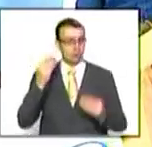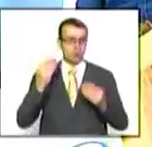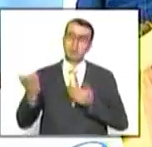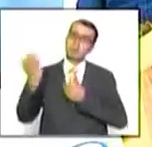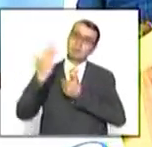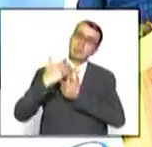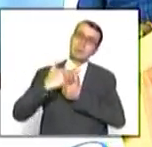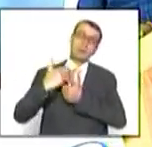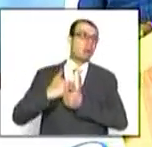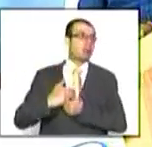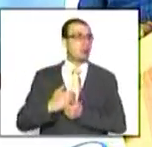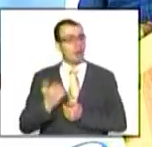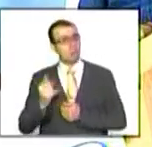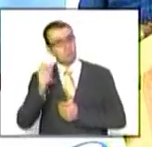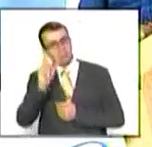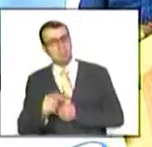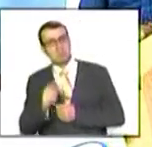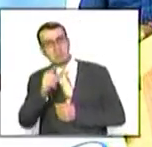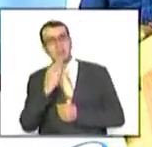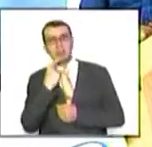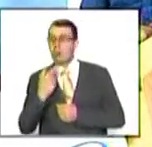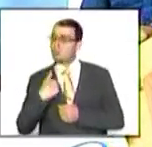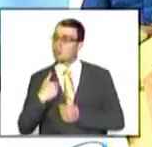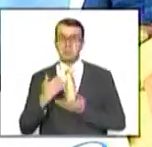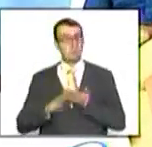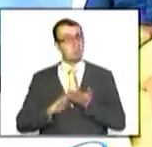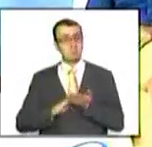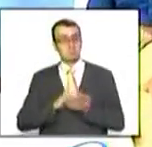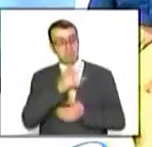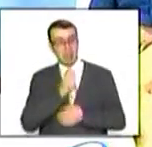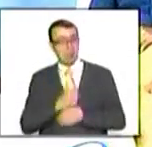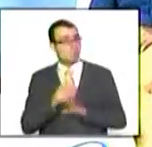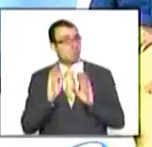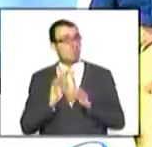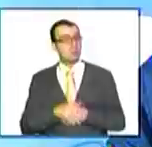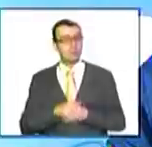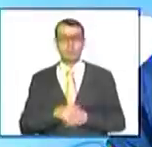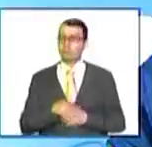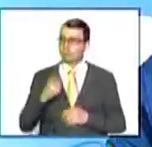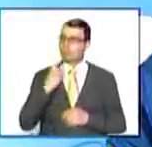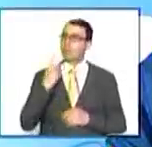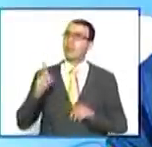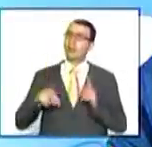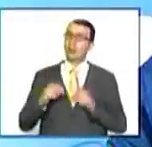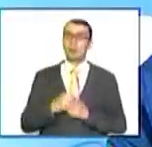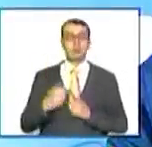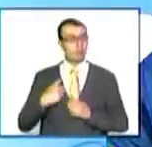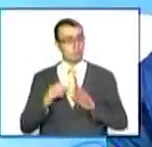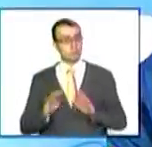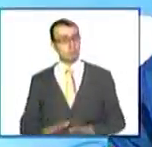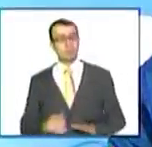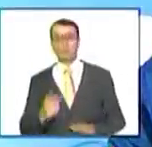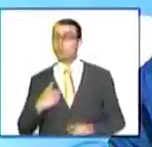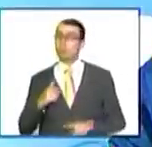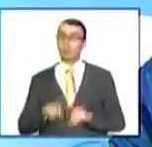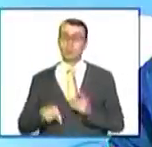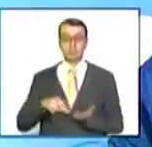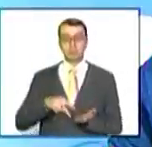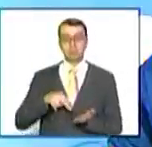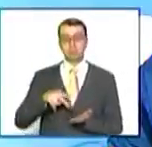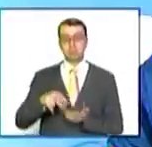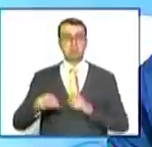es que a mí me dijeron que yo ya no tenía tratamiento, que me tenía que quedar quieto, que no podía volver a hacer